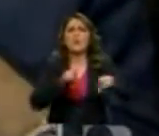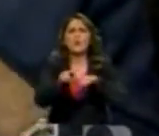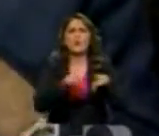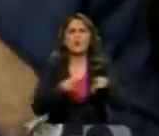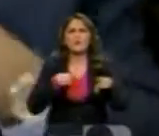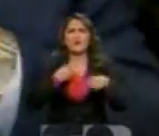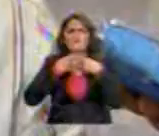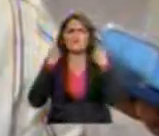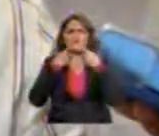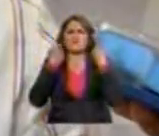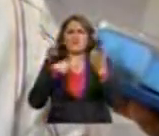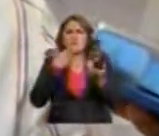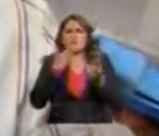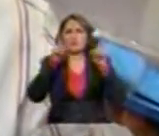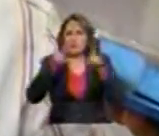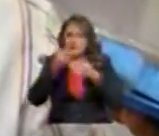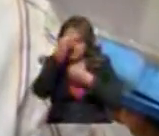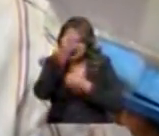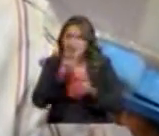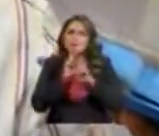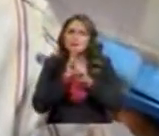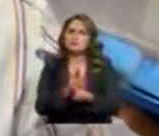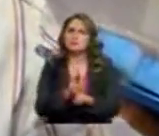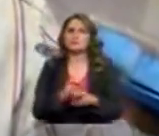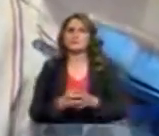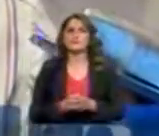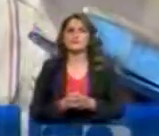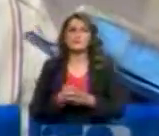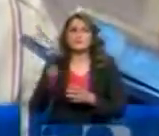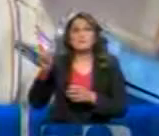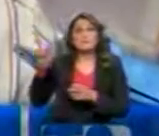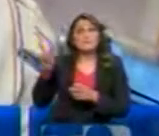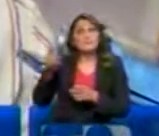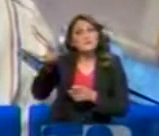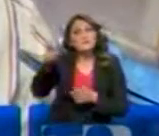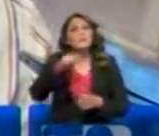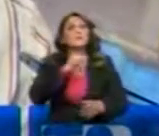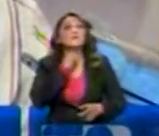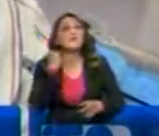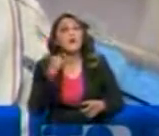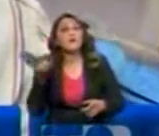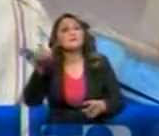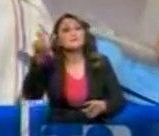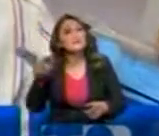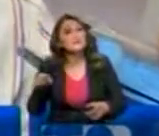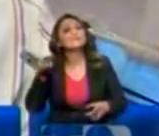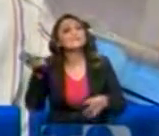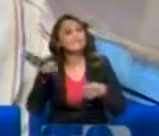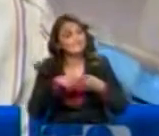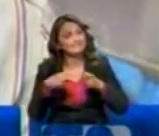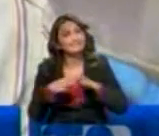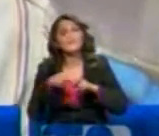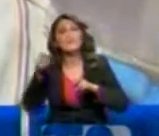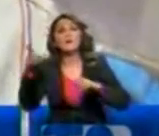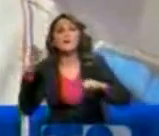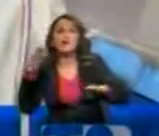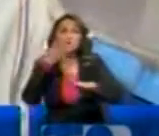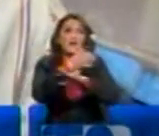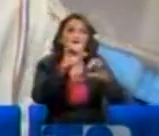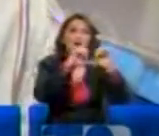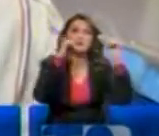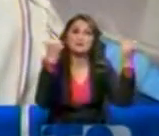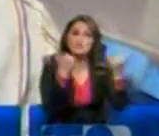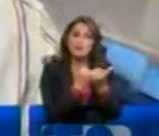Ciudadana que lidera Tello. Principal promotor del juicio político a Tuárez es el mismo Tuárez. Es quien se encargó de ir a la Asamblea Nacional a respetar